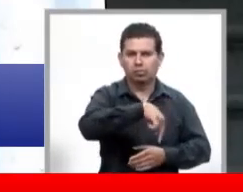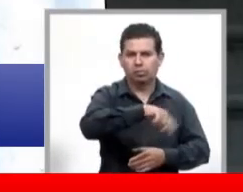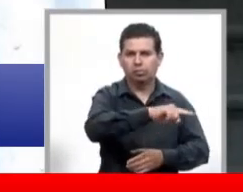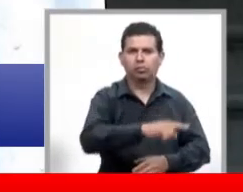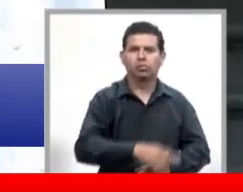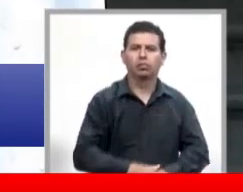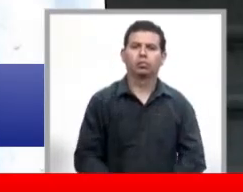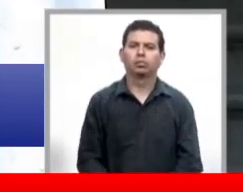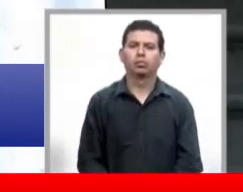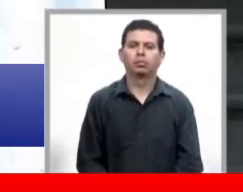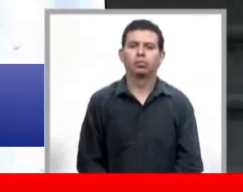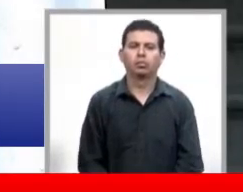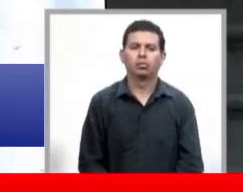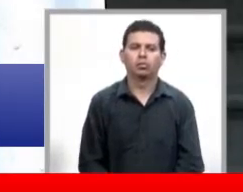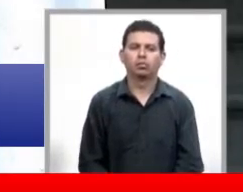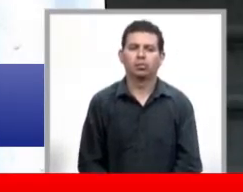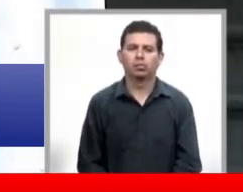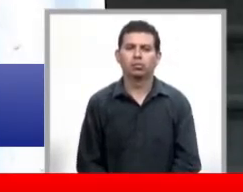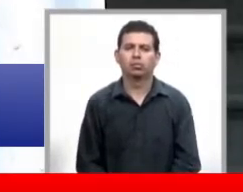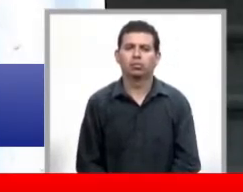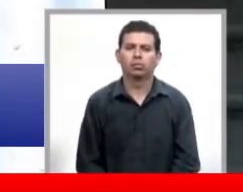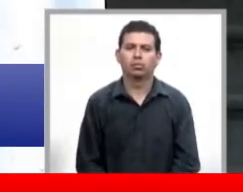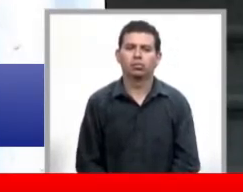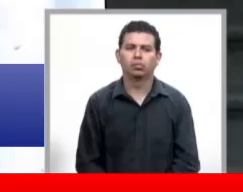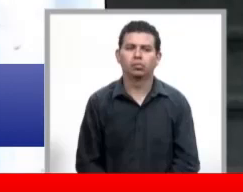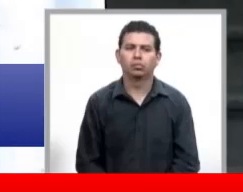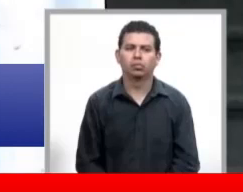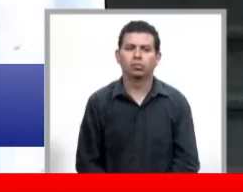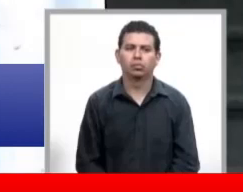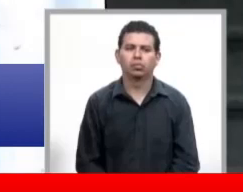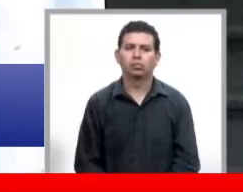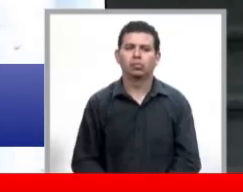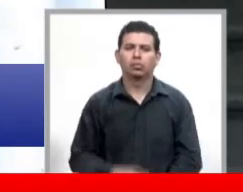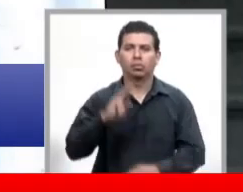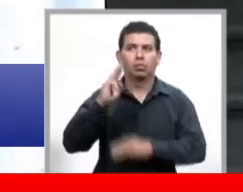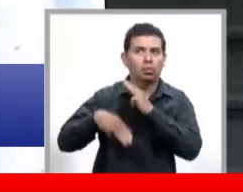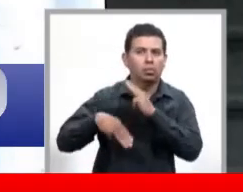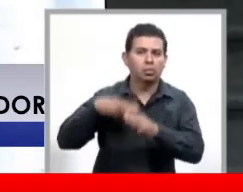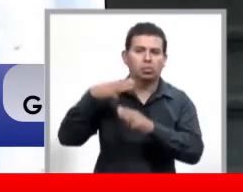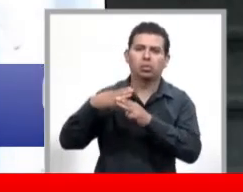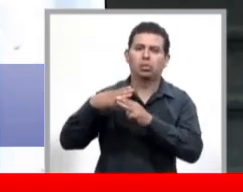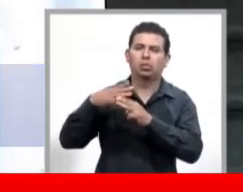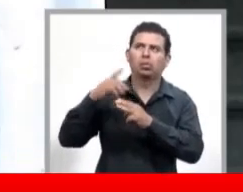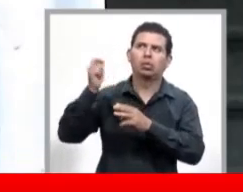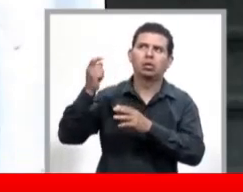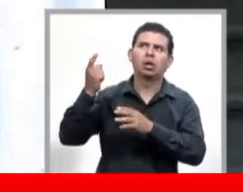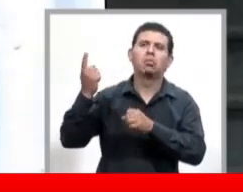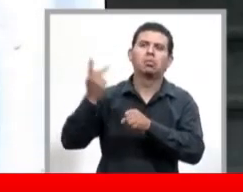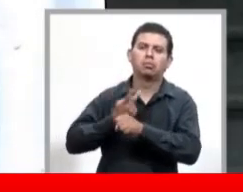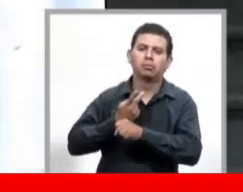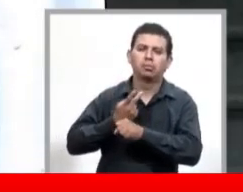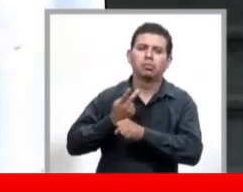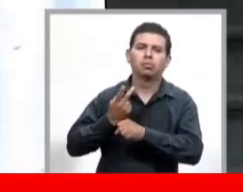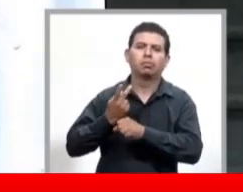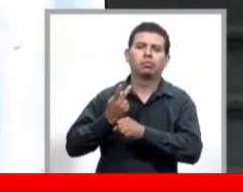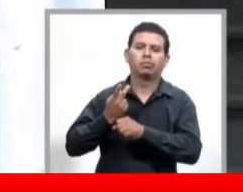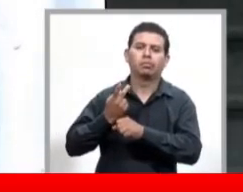se levanten también las medidas de prevención a nivel mundial y nacional. Y esto tiene que ver con el